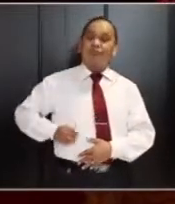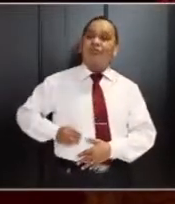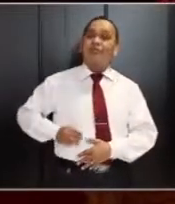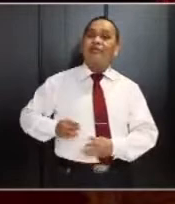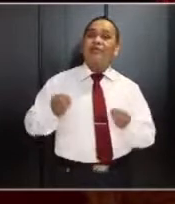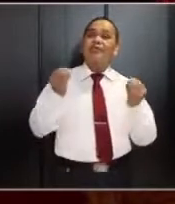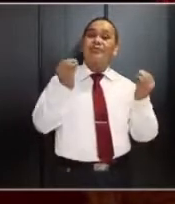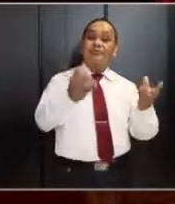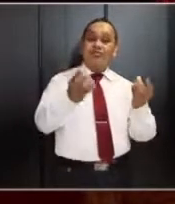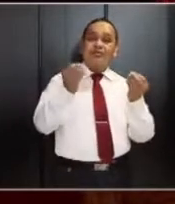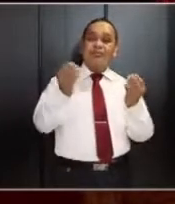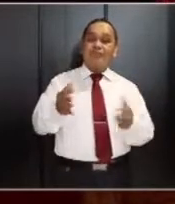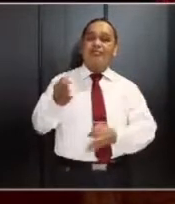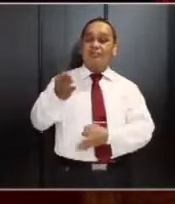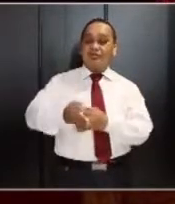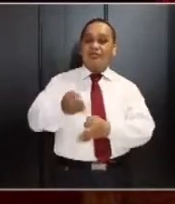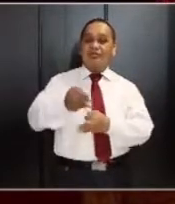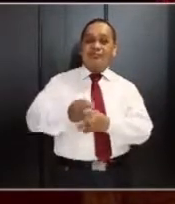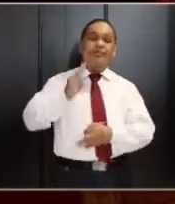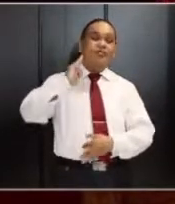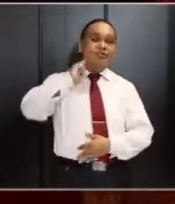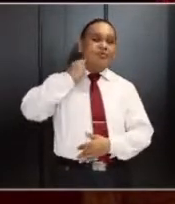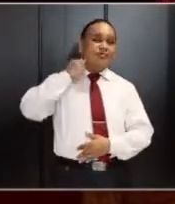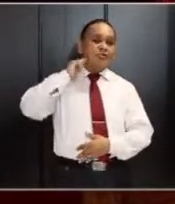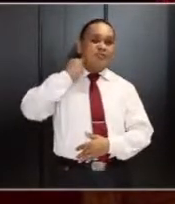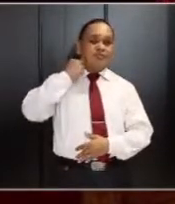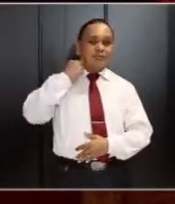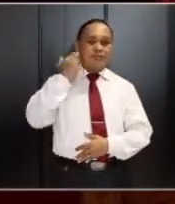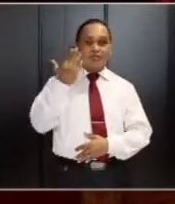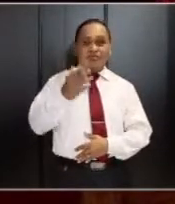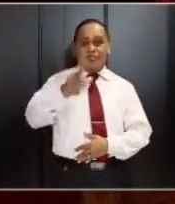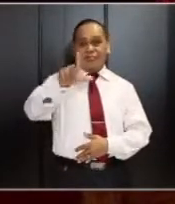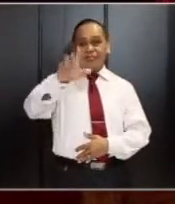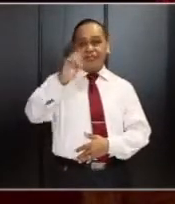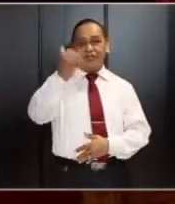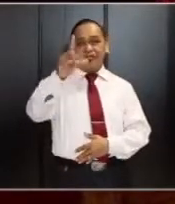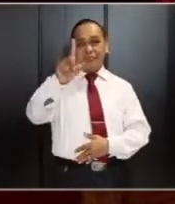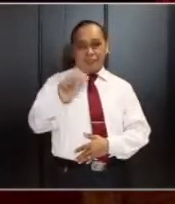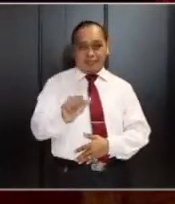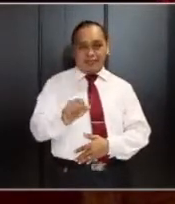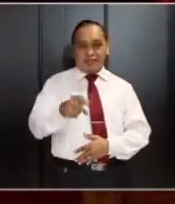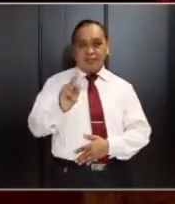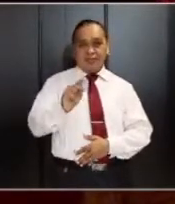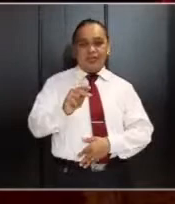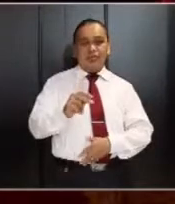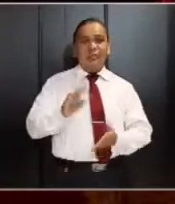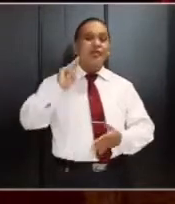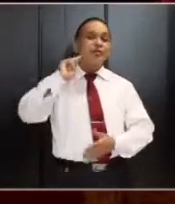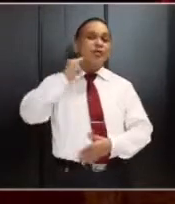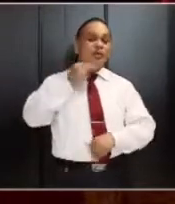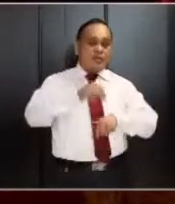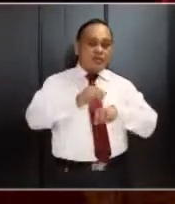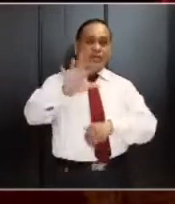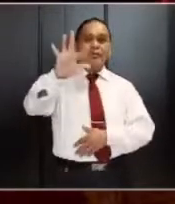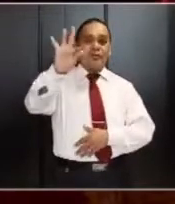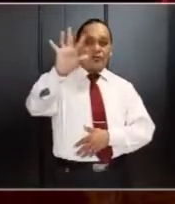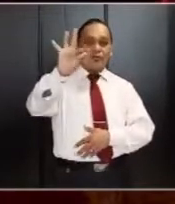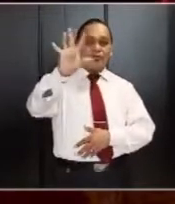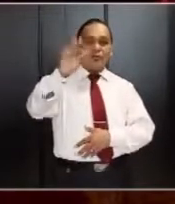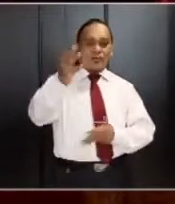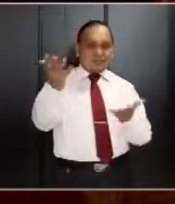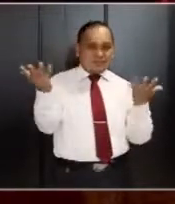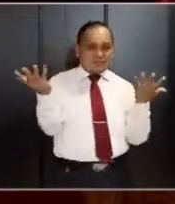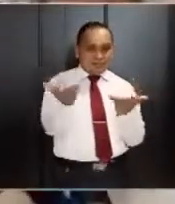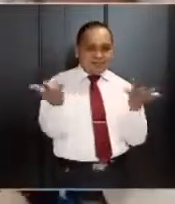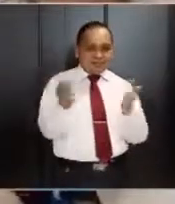para darle fe y legalidad se encuentra aquí la notaria pública Nelia Pérez de la Notaría 40, y que va a dar constancia de que